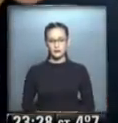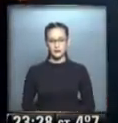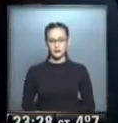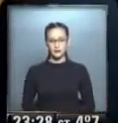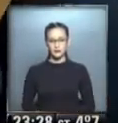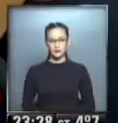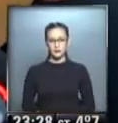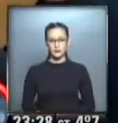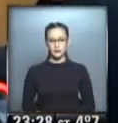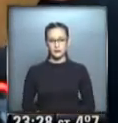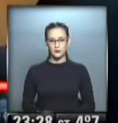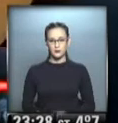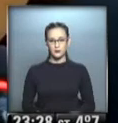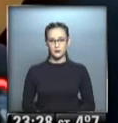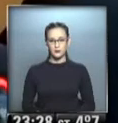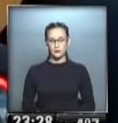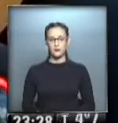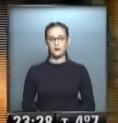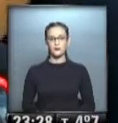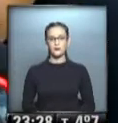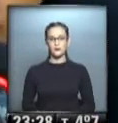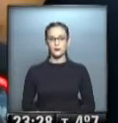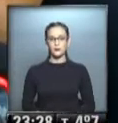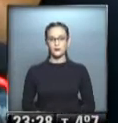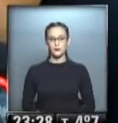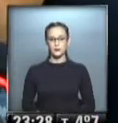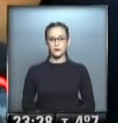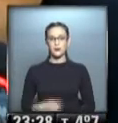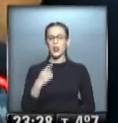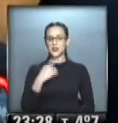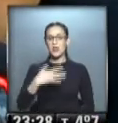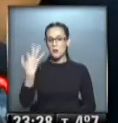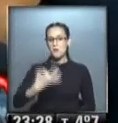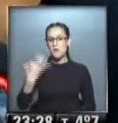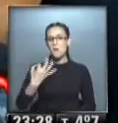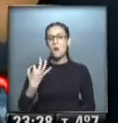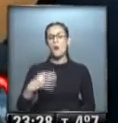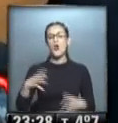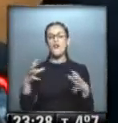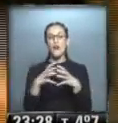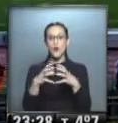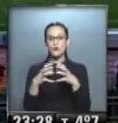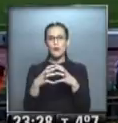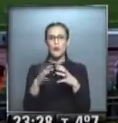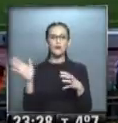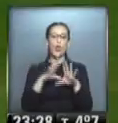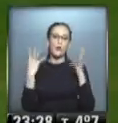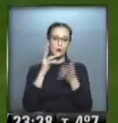Qué bueno que nosotros demos el ejemplo dentro de la cancha, porque creo que el fútbol llega a todas partes y puede ser muy bueno.